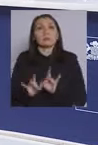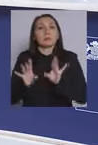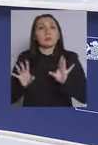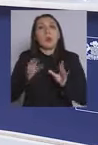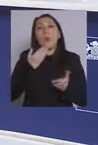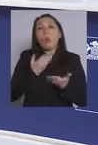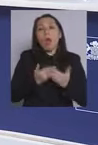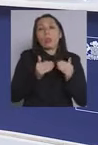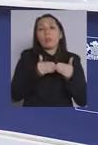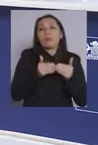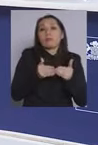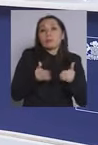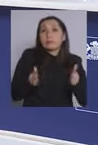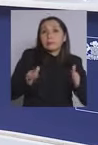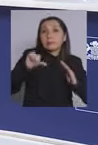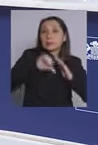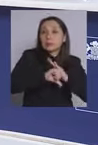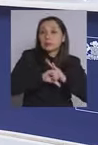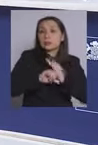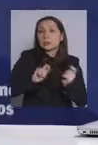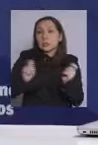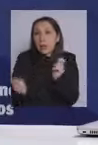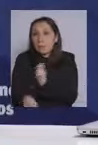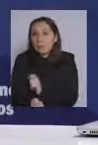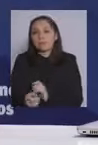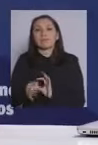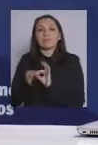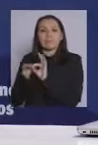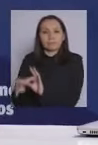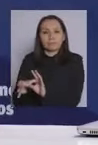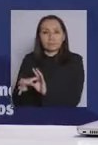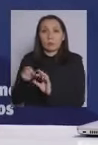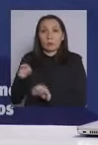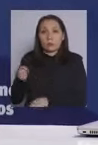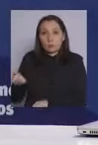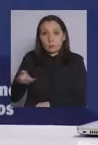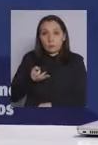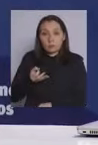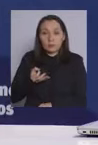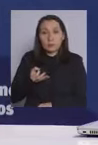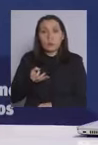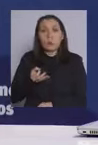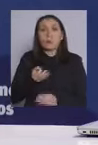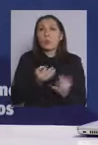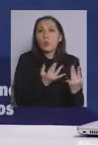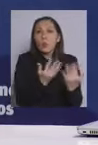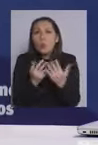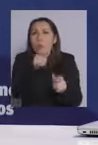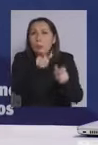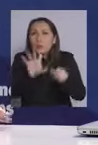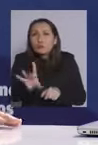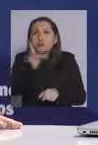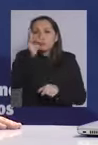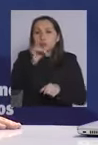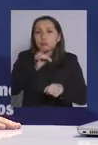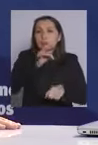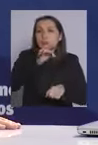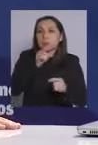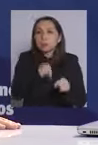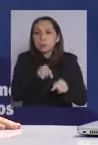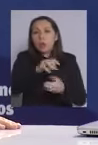de transición? Muchas gracias. Con respecto a la trazabilidad